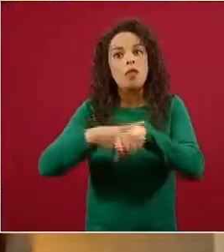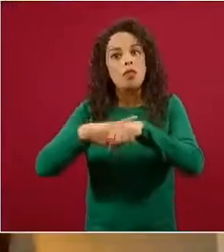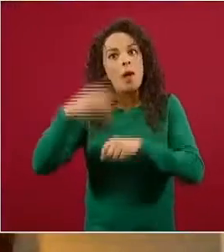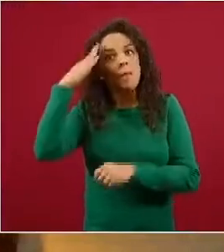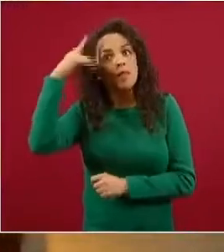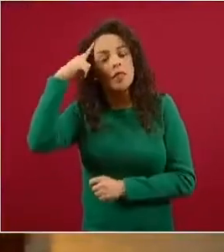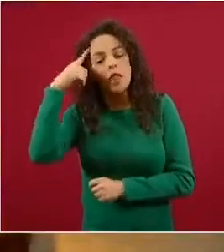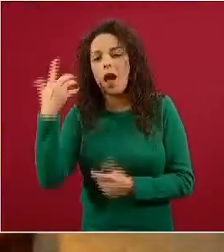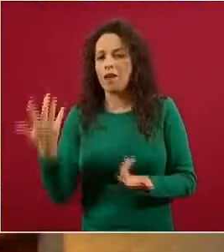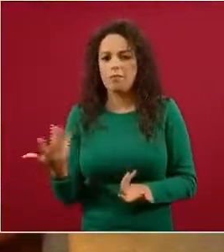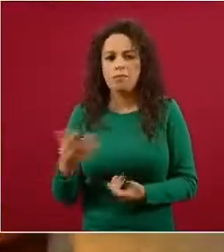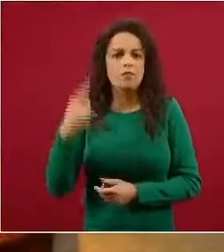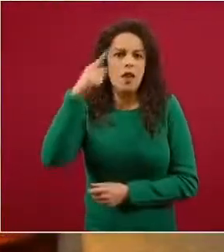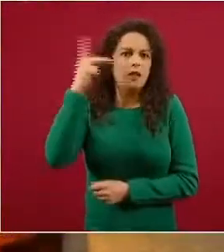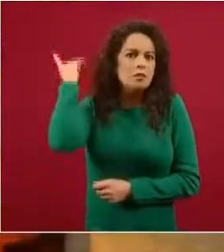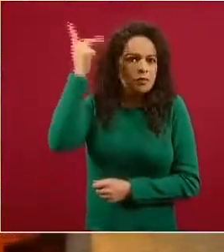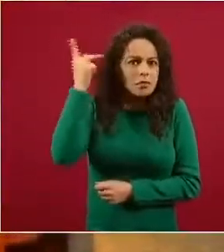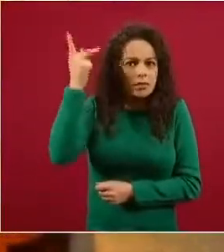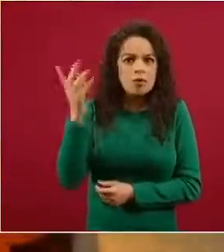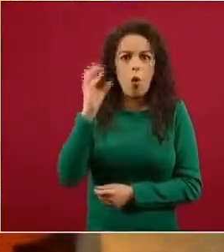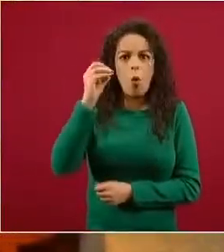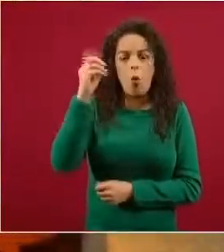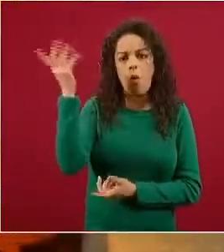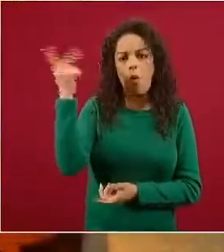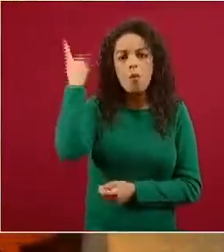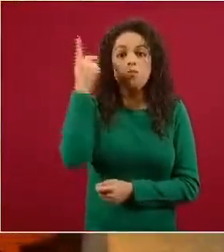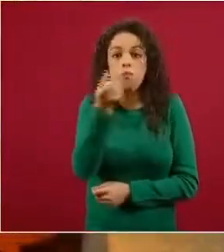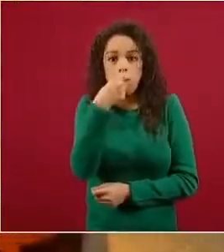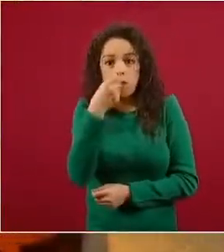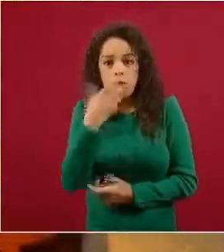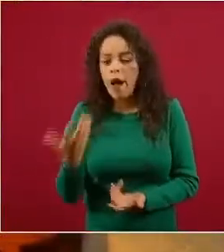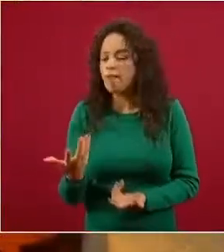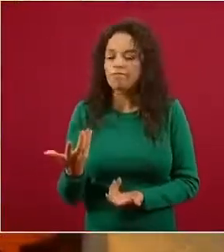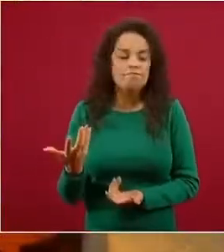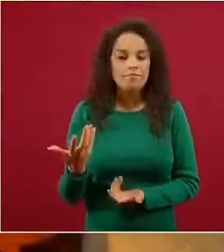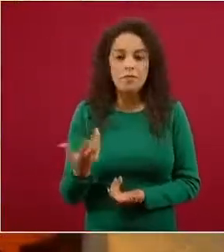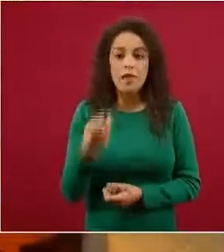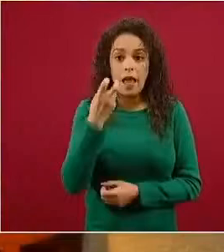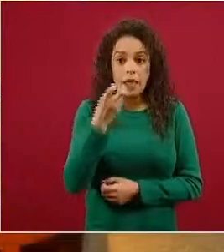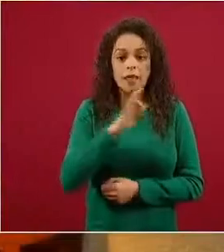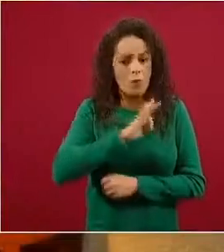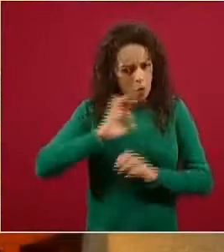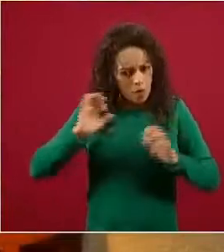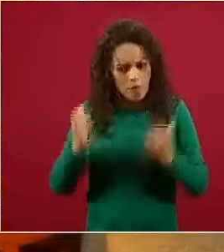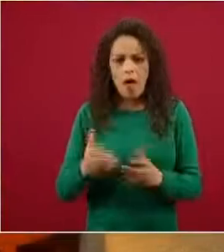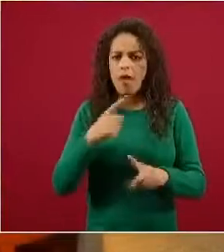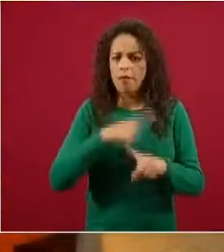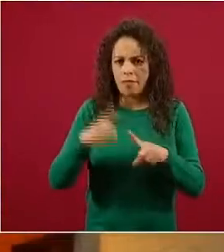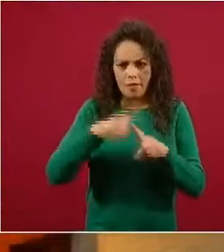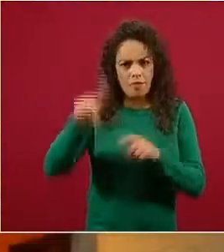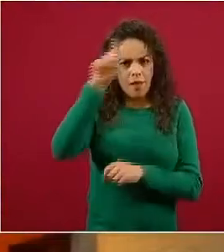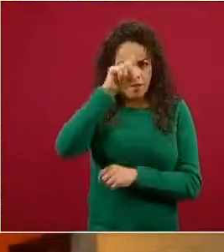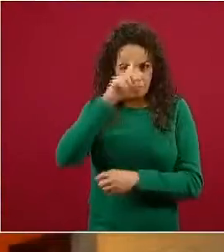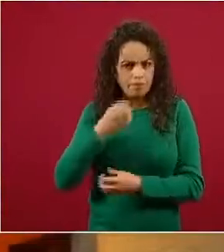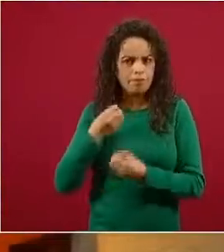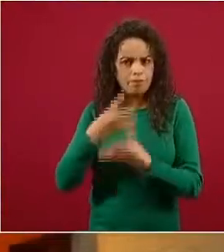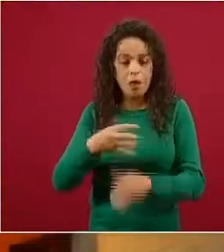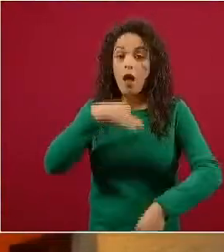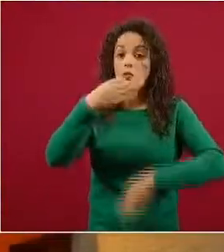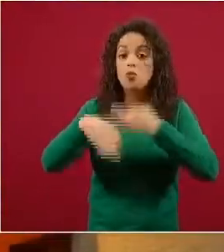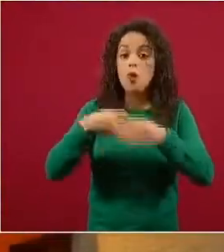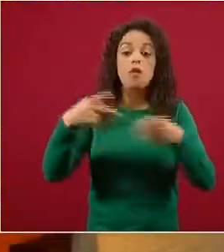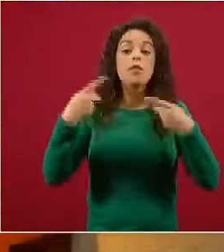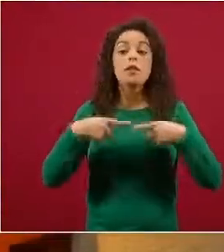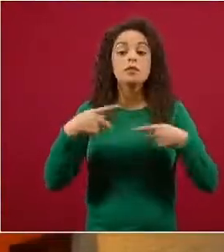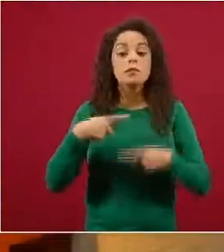el manejo sanitario, y esto, bueno, puede ser que afecte, ya que estamos viendo muchas familias, muchos